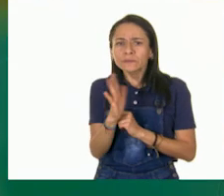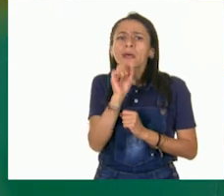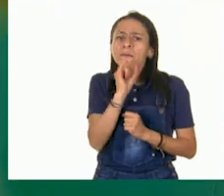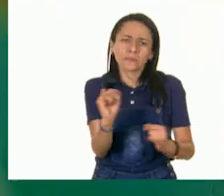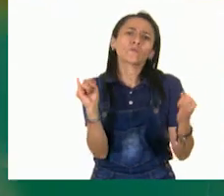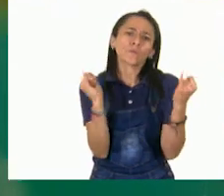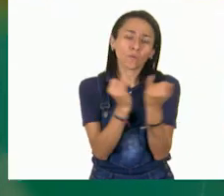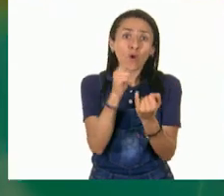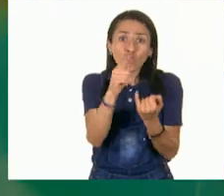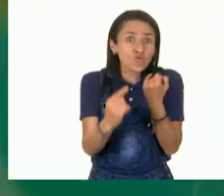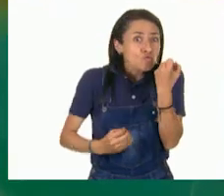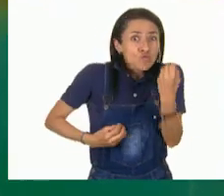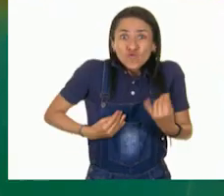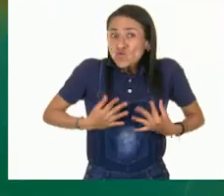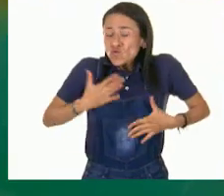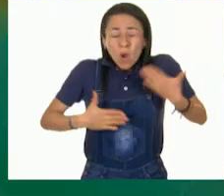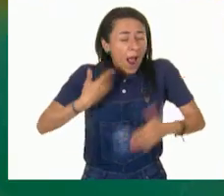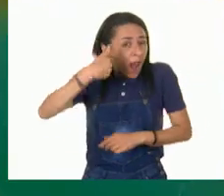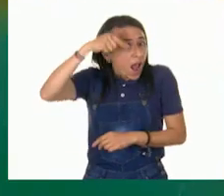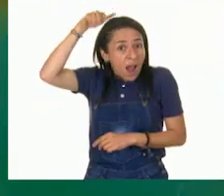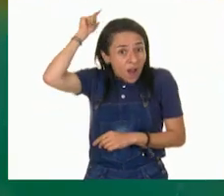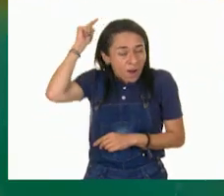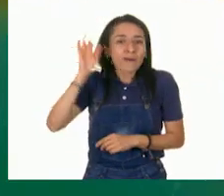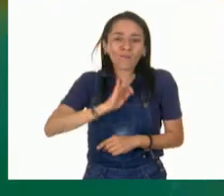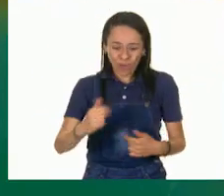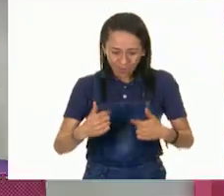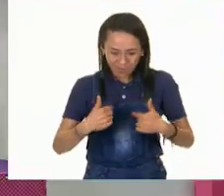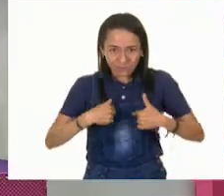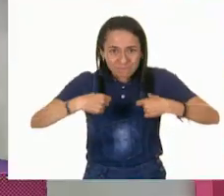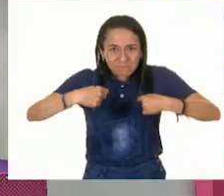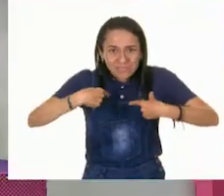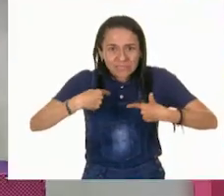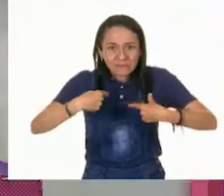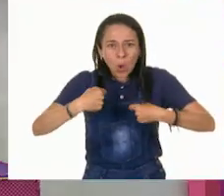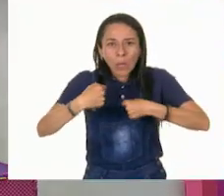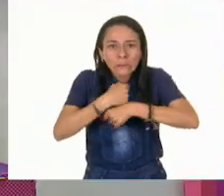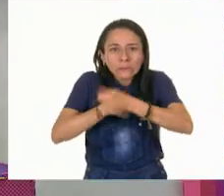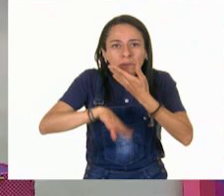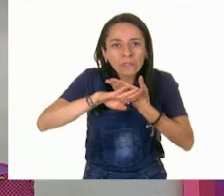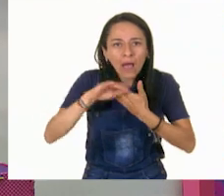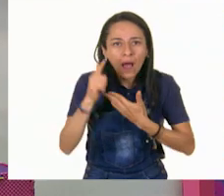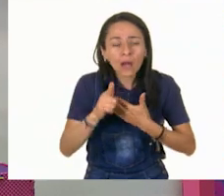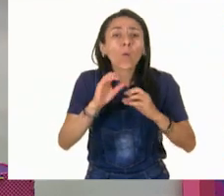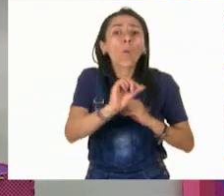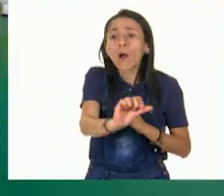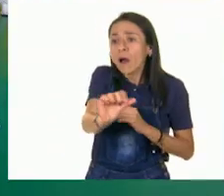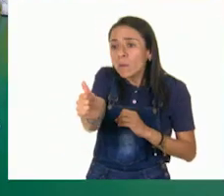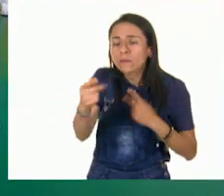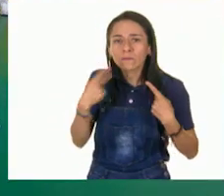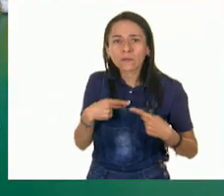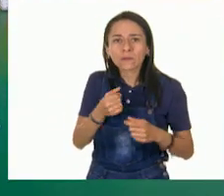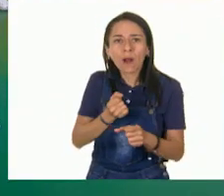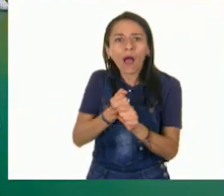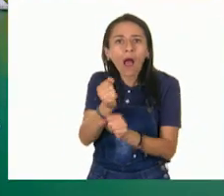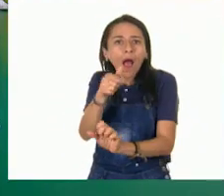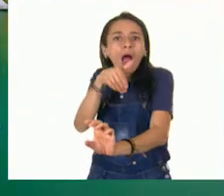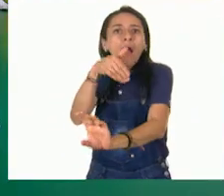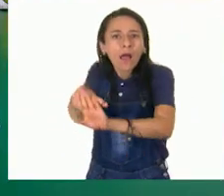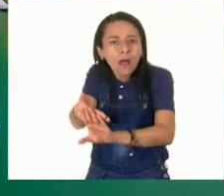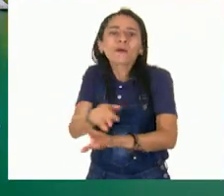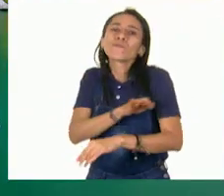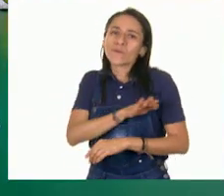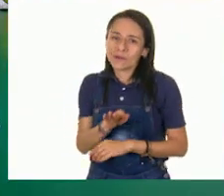si estás eufórico, podrías lastimarte físicamente. O también podrías lastimar a otra persona. Recordemos que